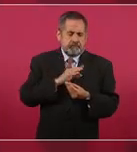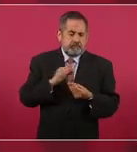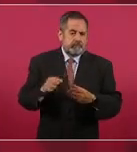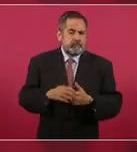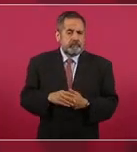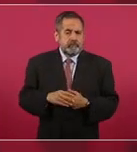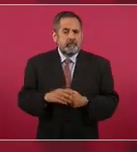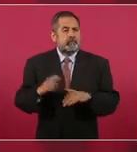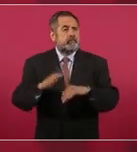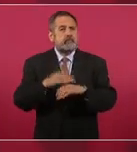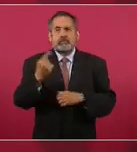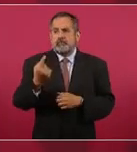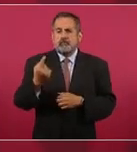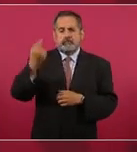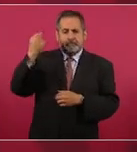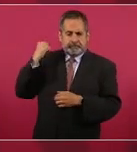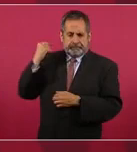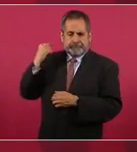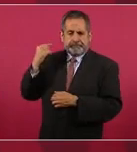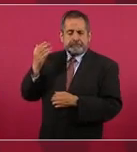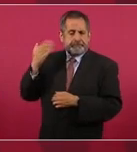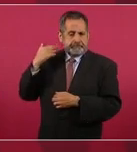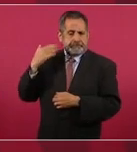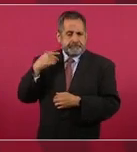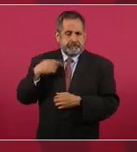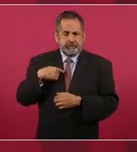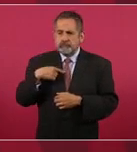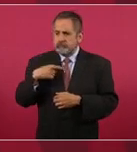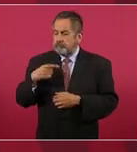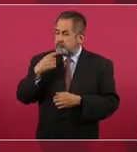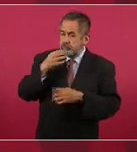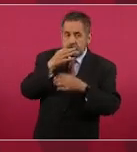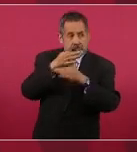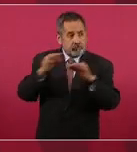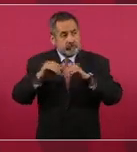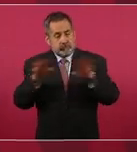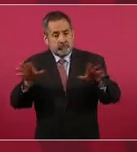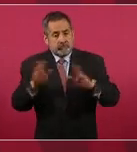la vez pasada que se dio a conocer